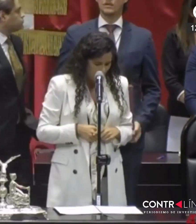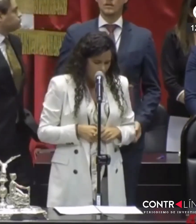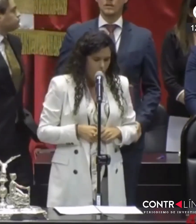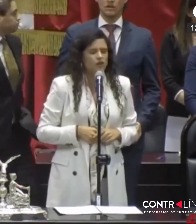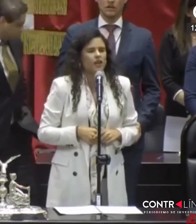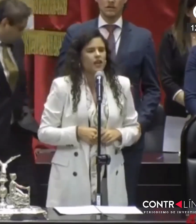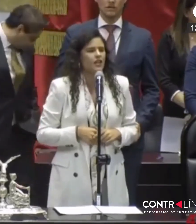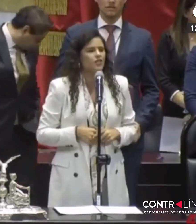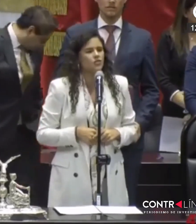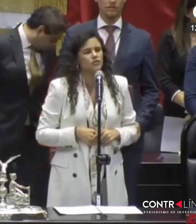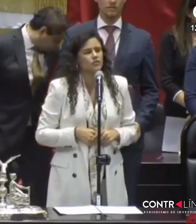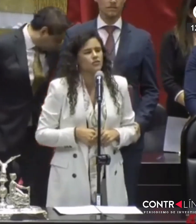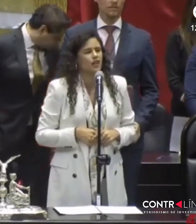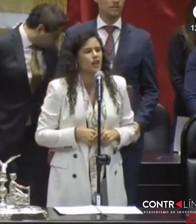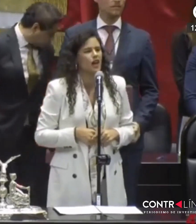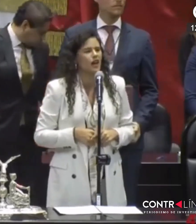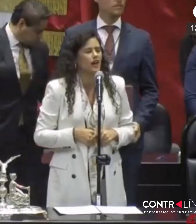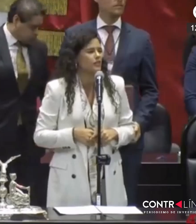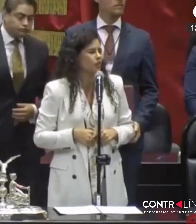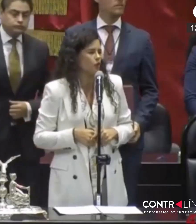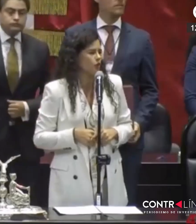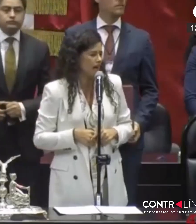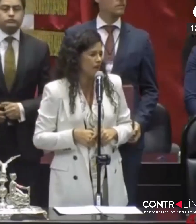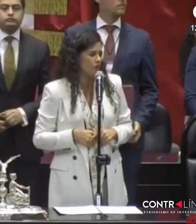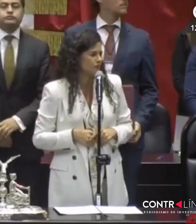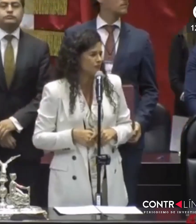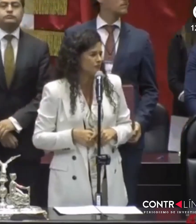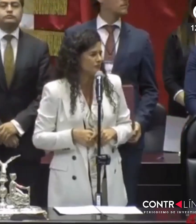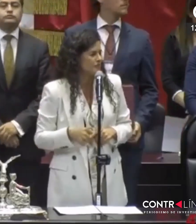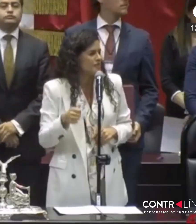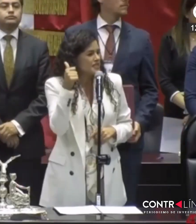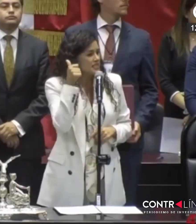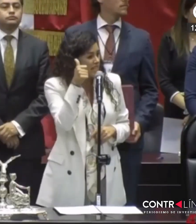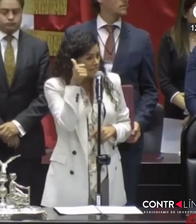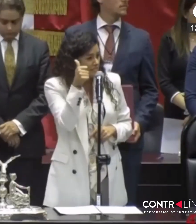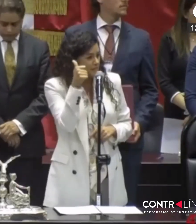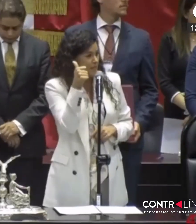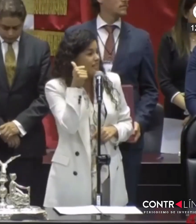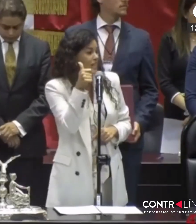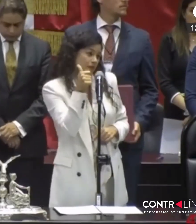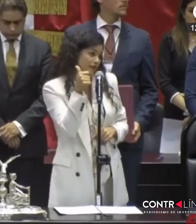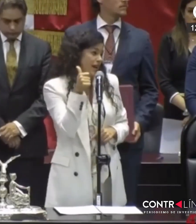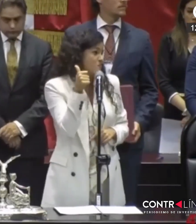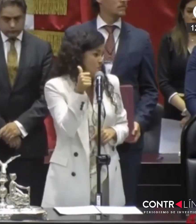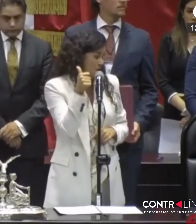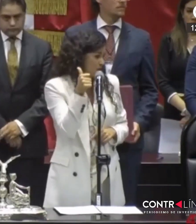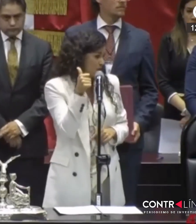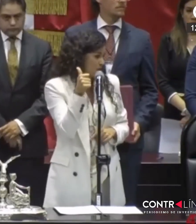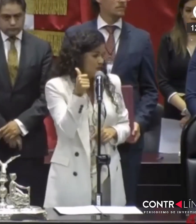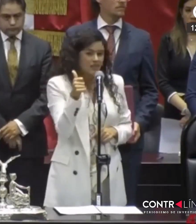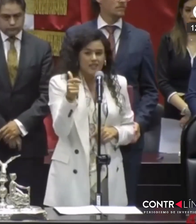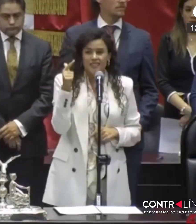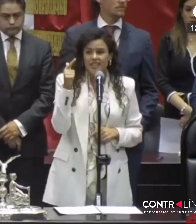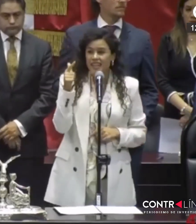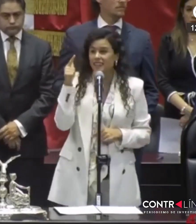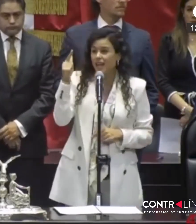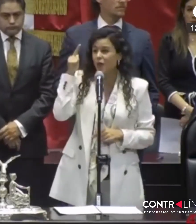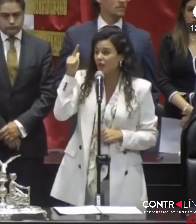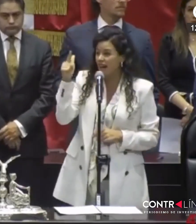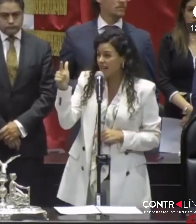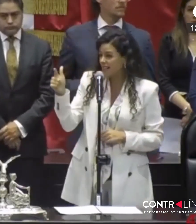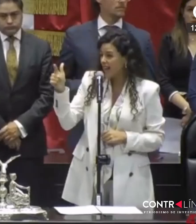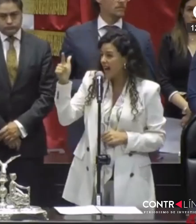Y todo esto se ha logrado sin incrementar impuestos,